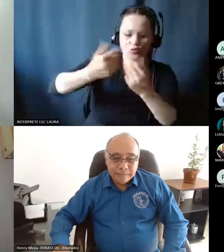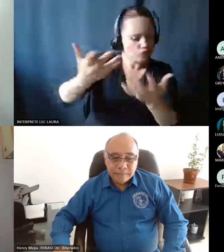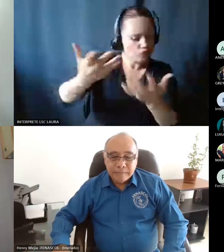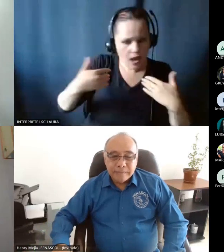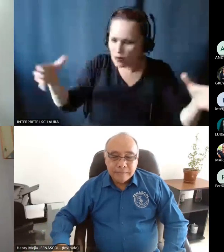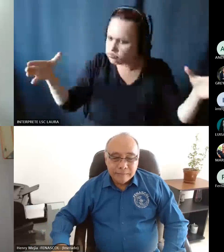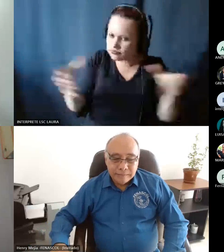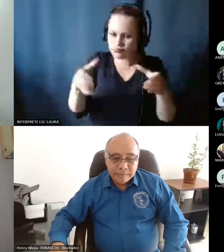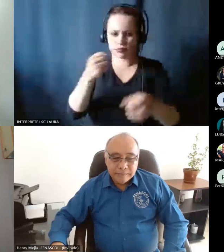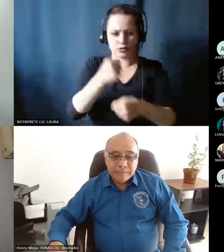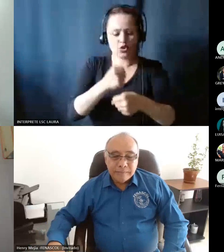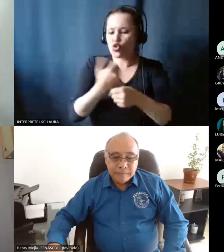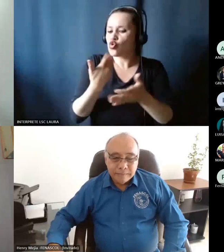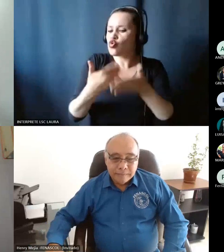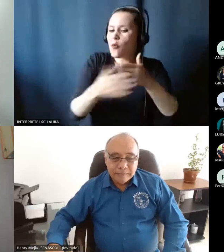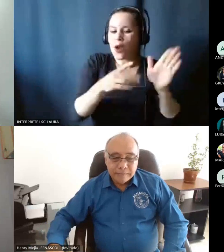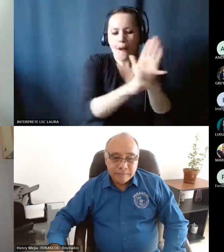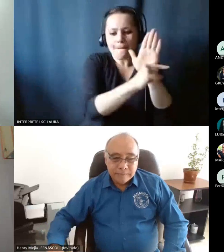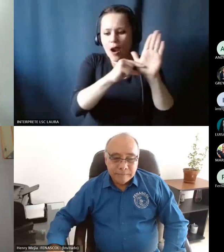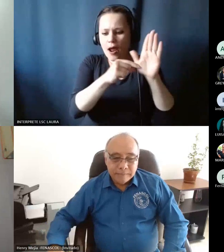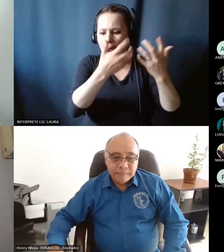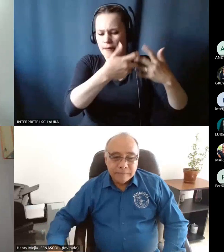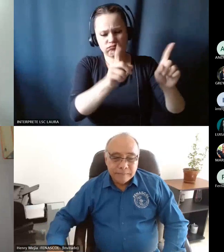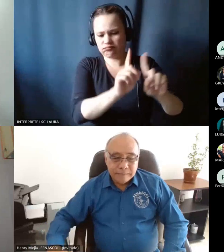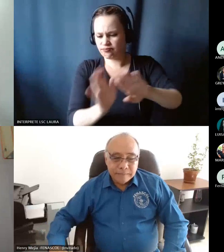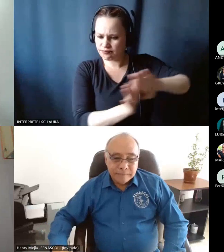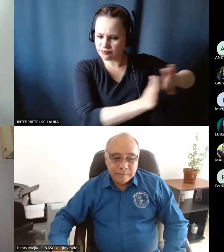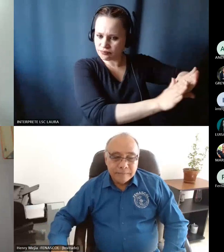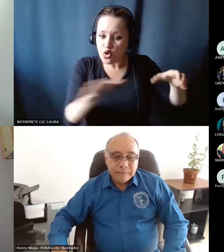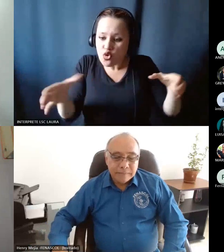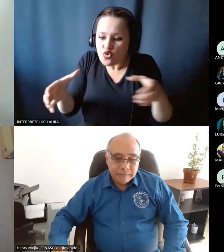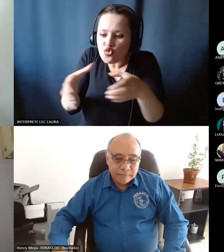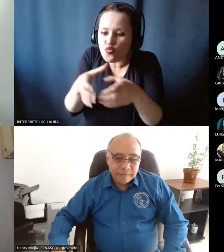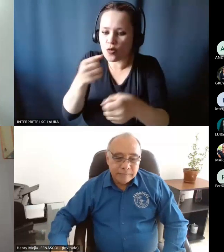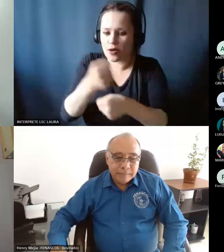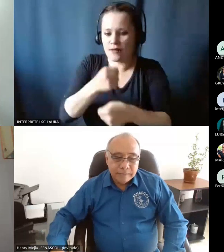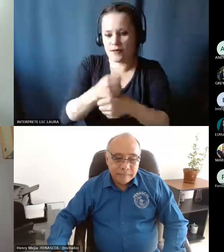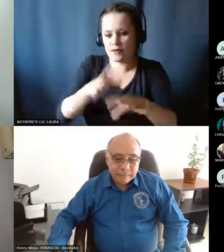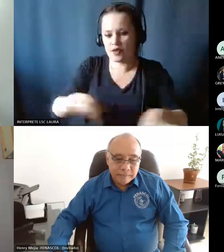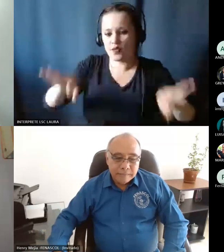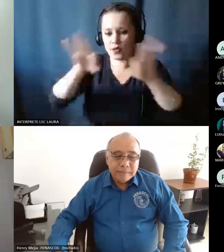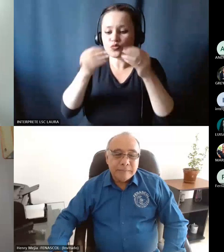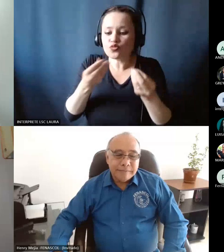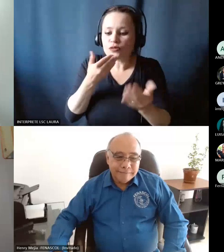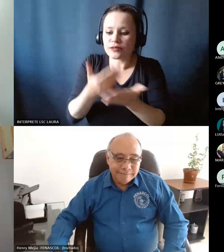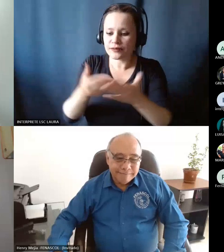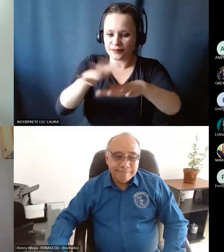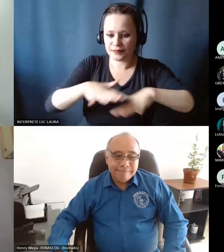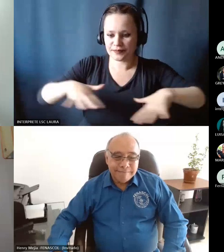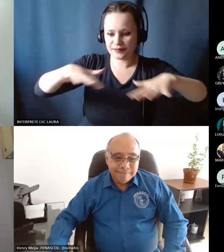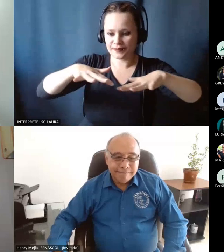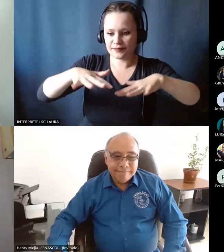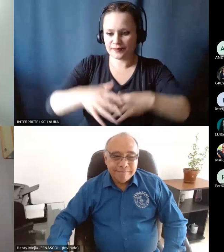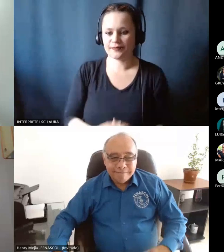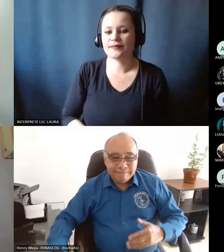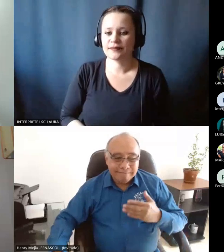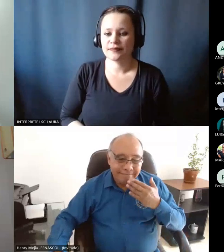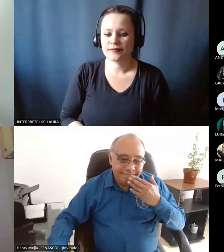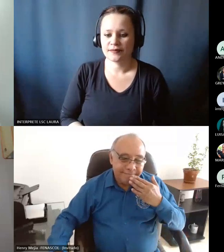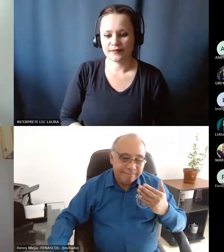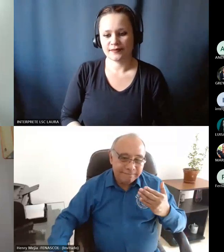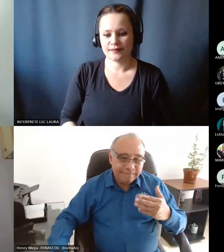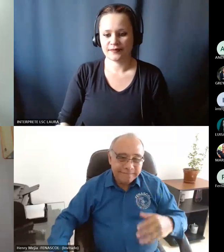independiente de la marca somos un solo equipo de trabajo entonces Muchísimas gracias por este espacio Muchísimas